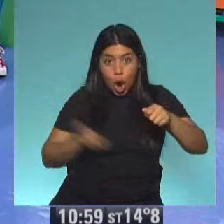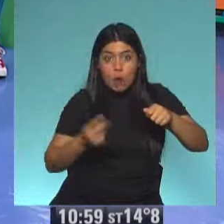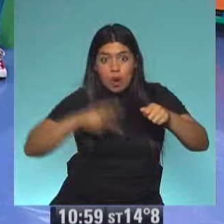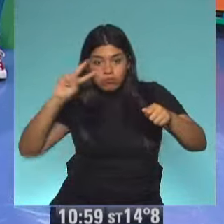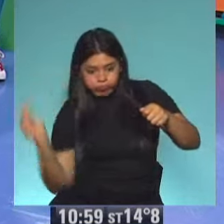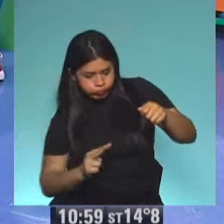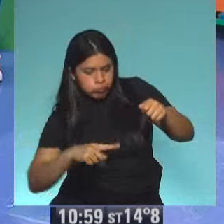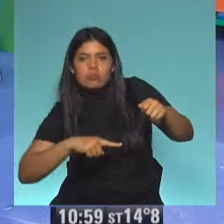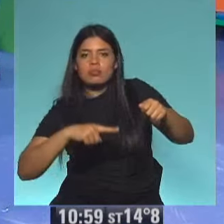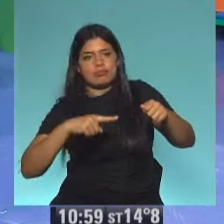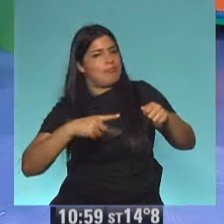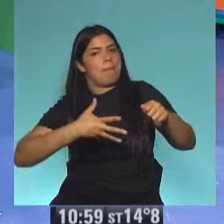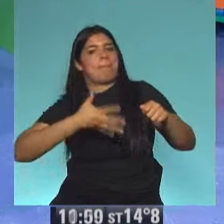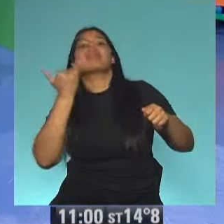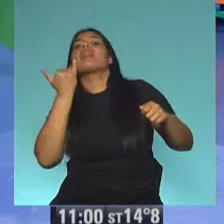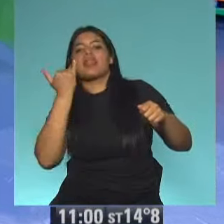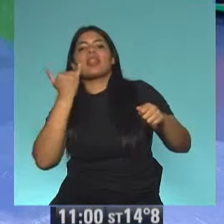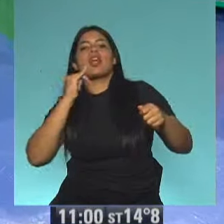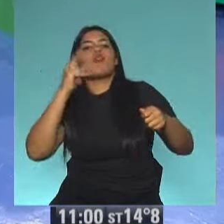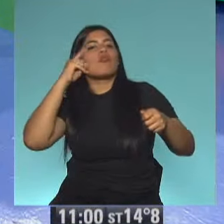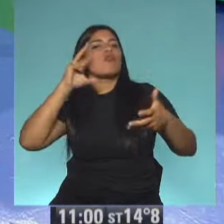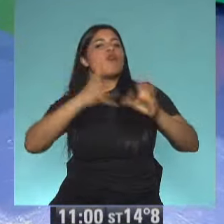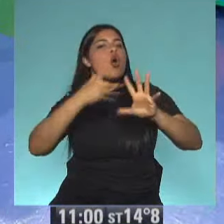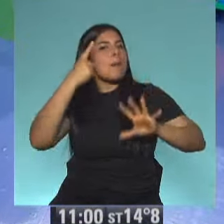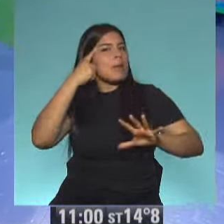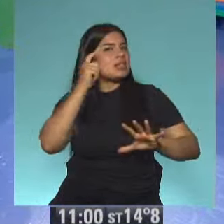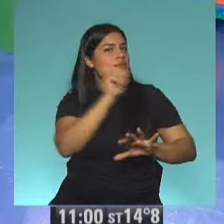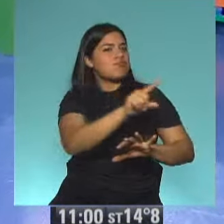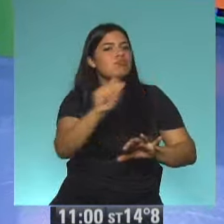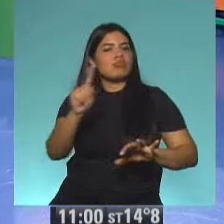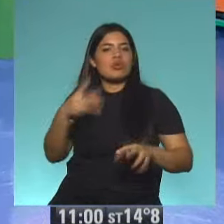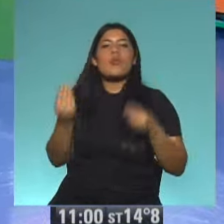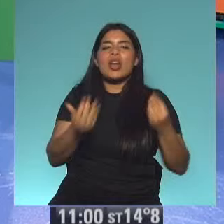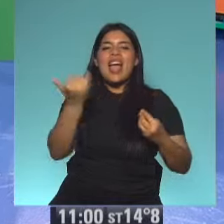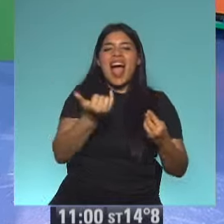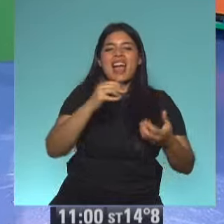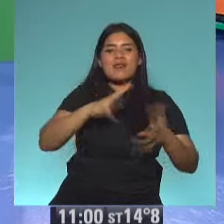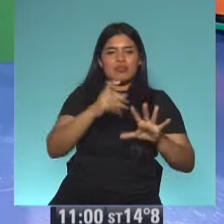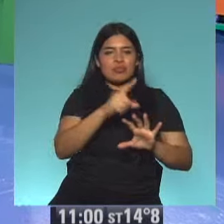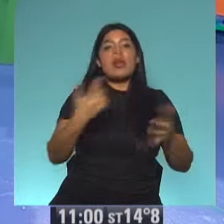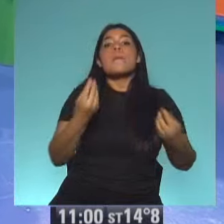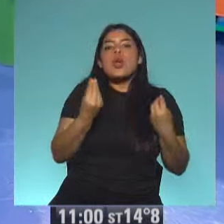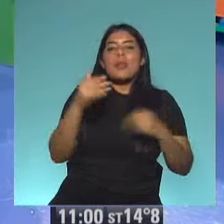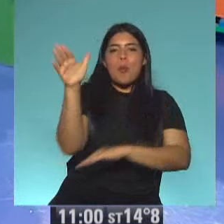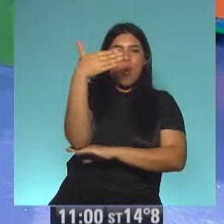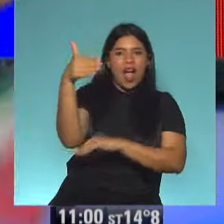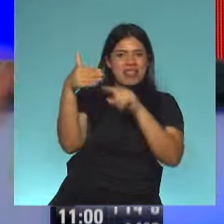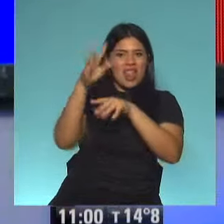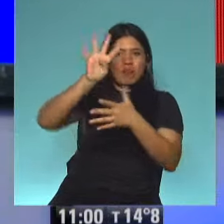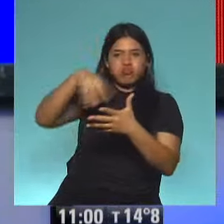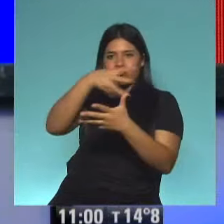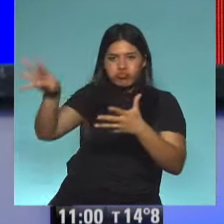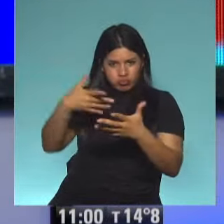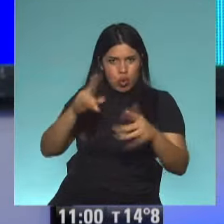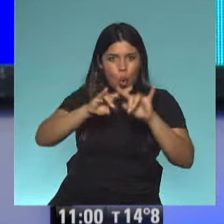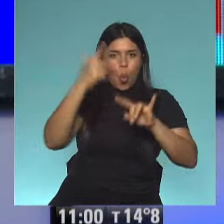ver rápidamente cosas que piensan, porque están llenas de sus cosas. Mira, por ejemplo, ustedes lo conocen ustedes. Sí, la huipala. La huipala, por